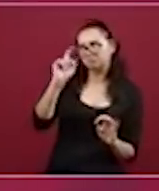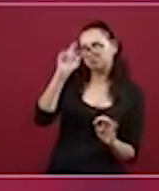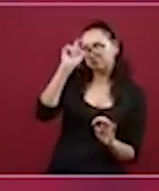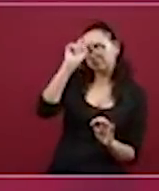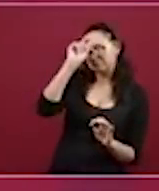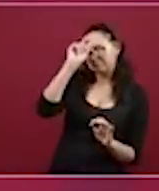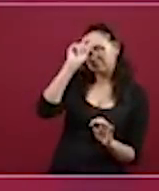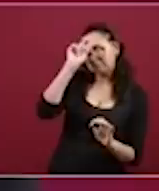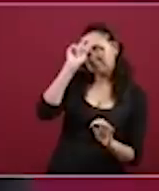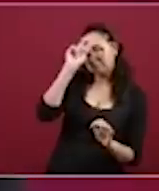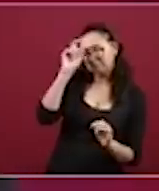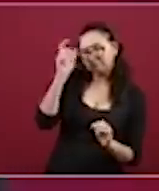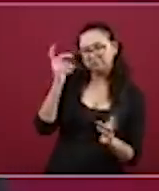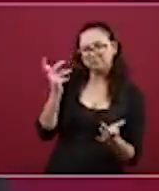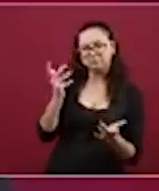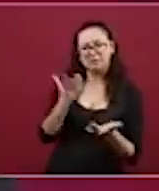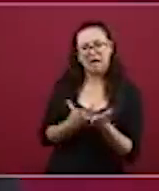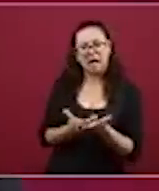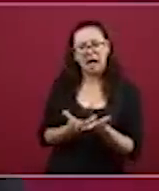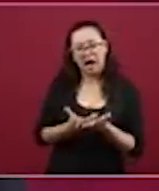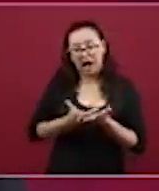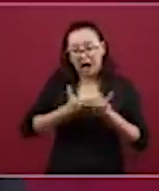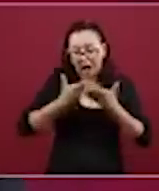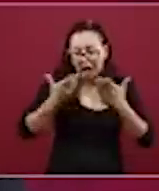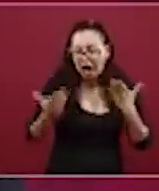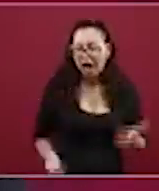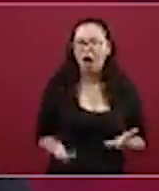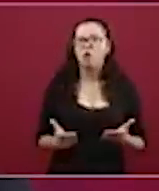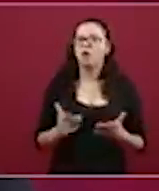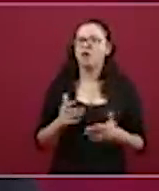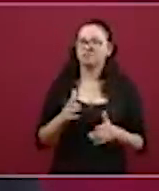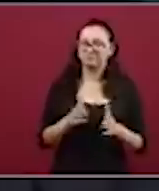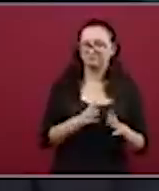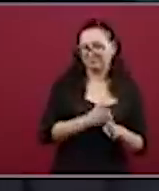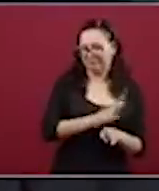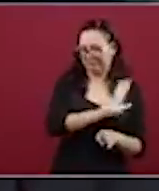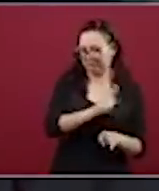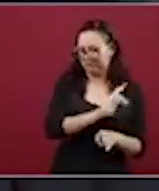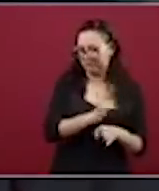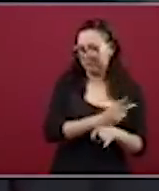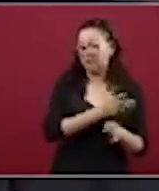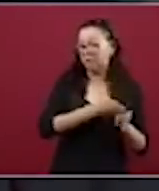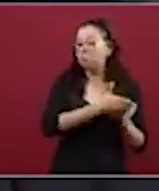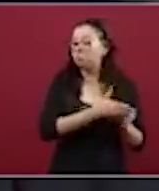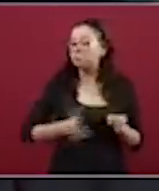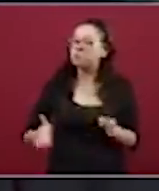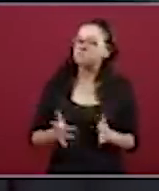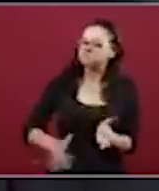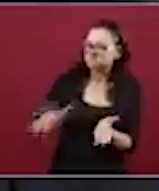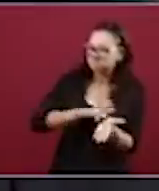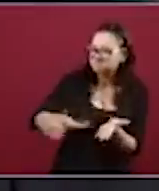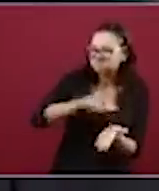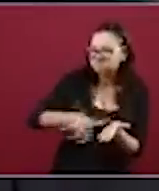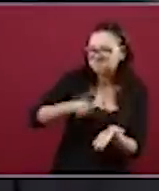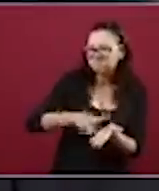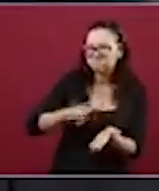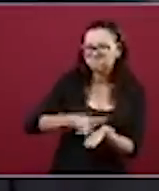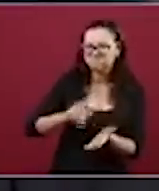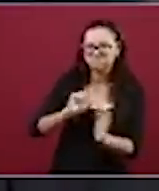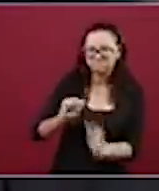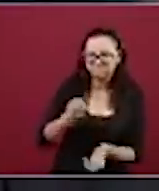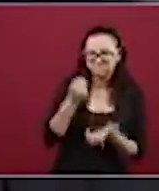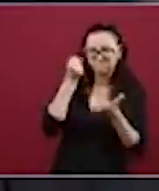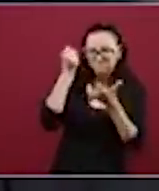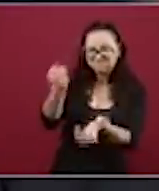Y como ahora que estamos incrementando la inversión, que se van